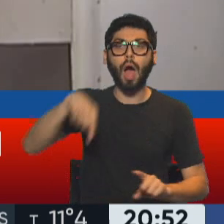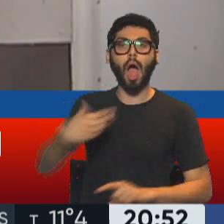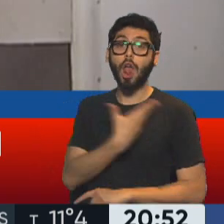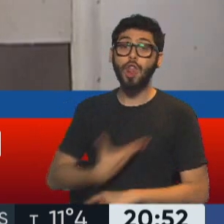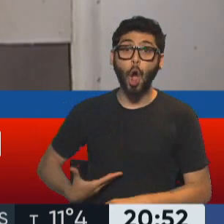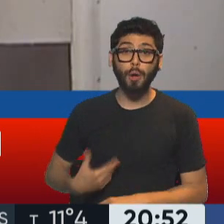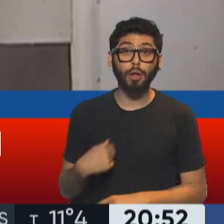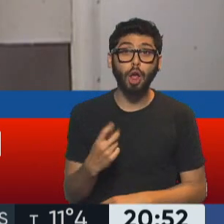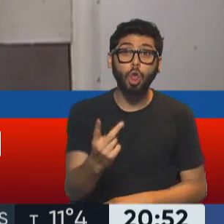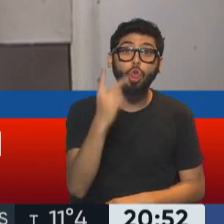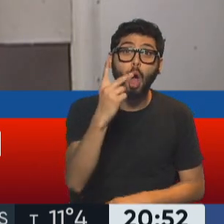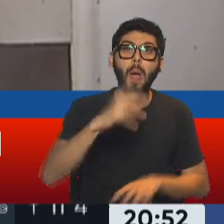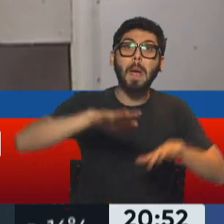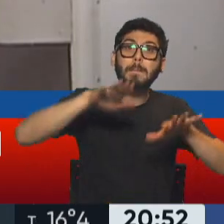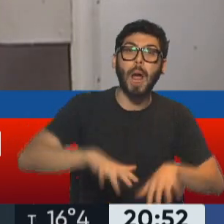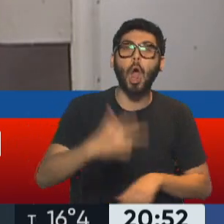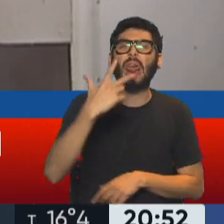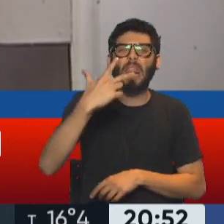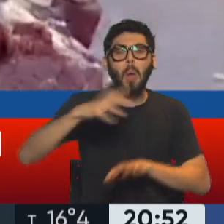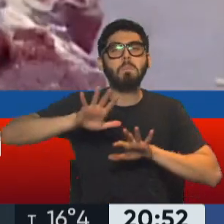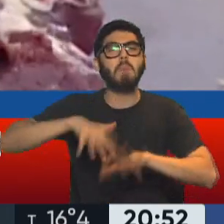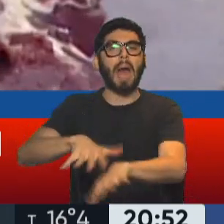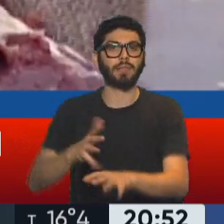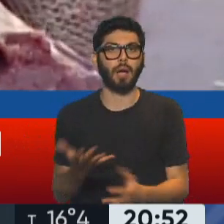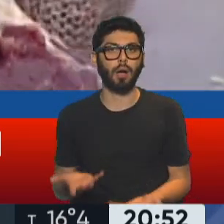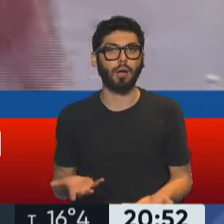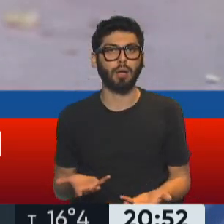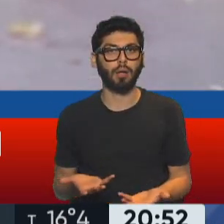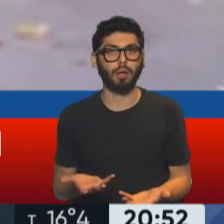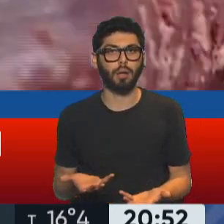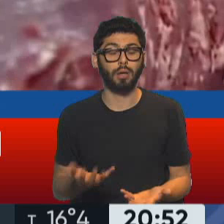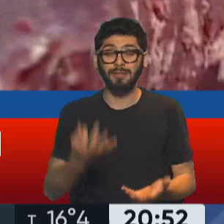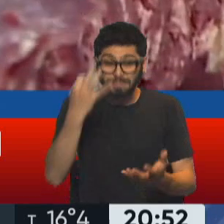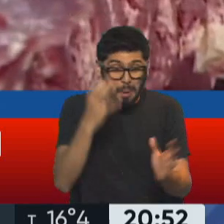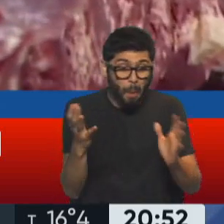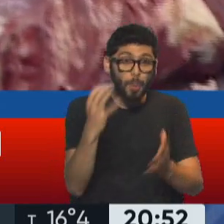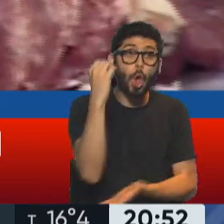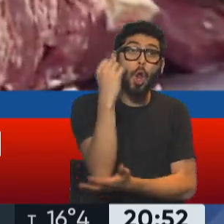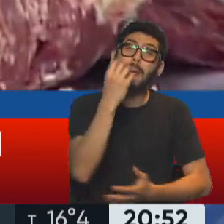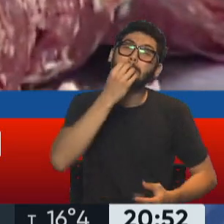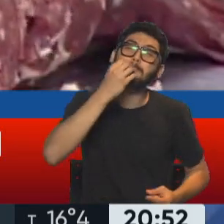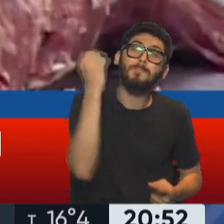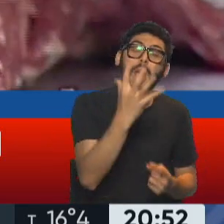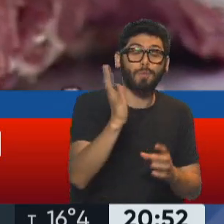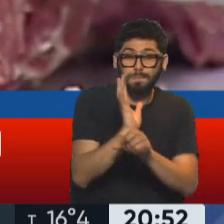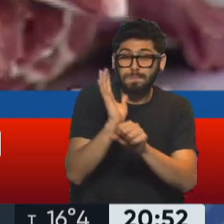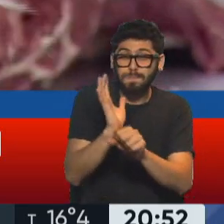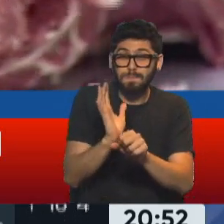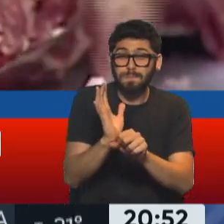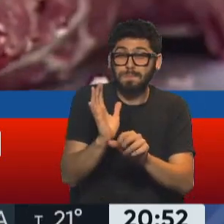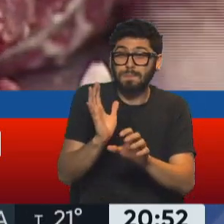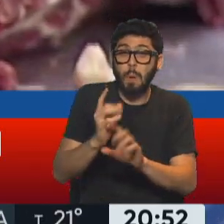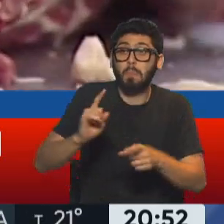gobierno 2 paros y 3 movilizaciones, que en el mejor momento económico. Eso significa que era una